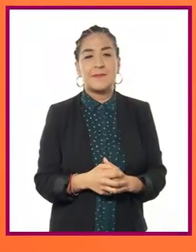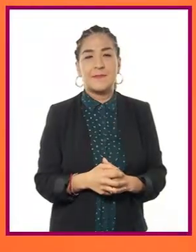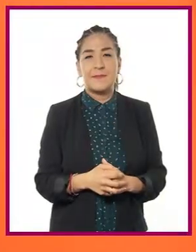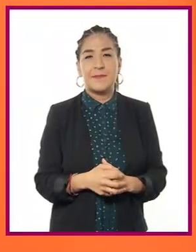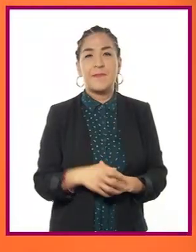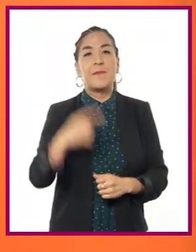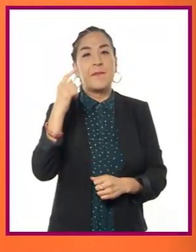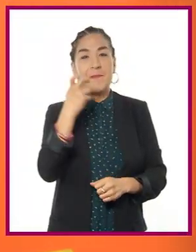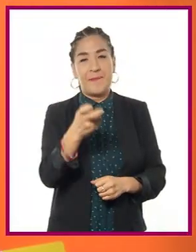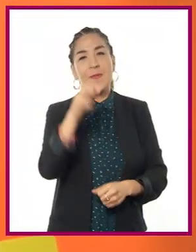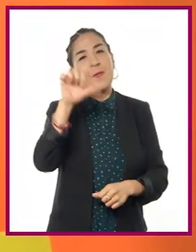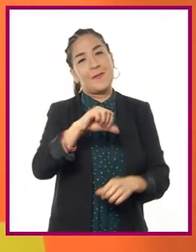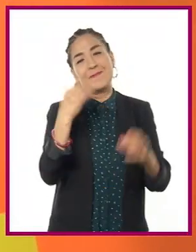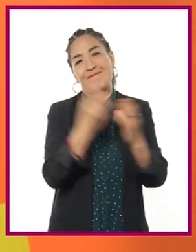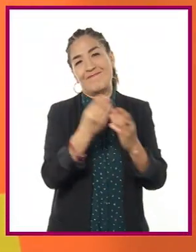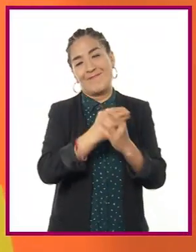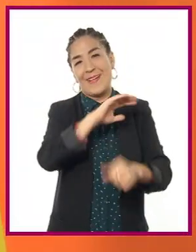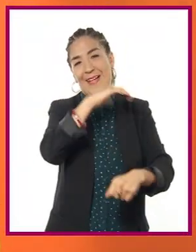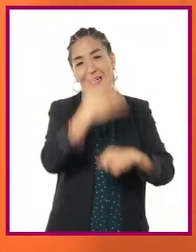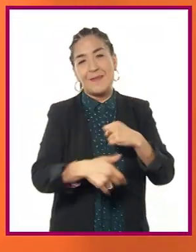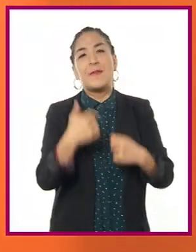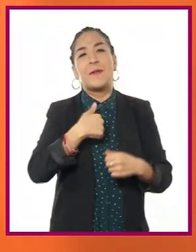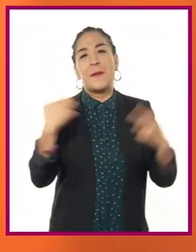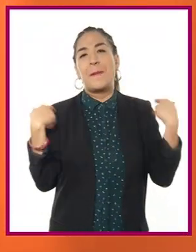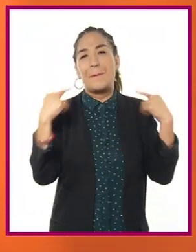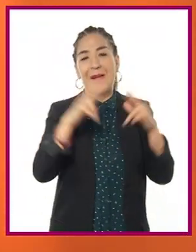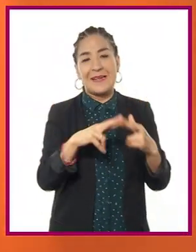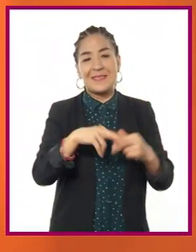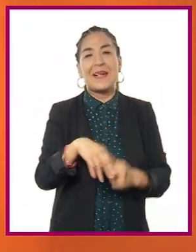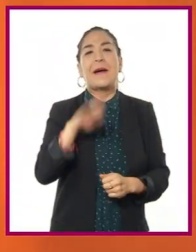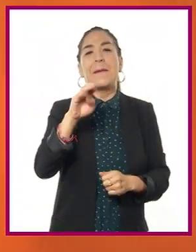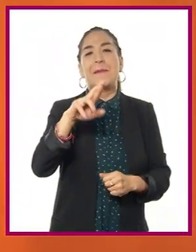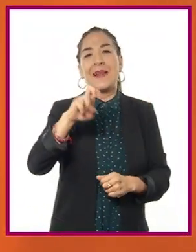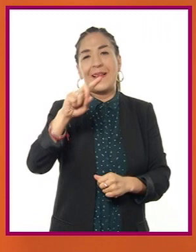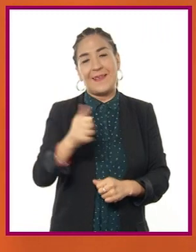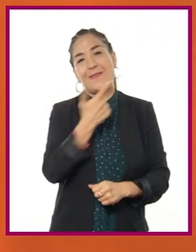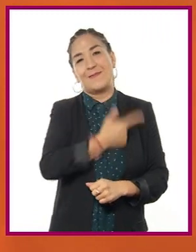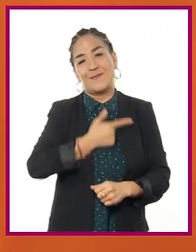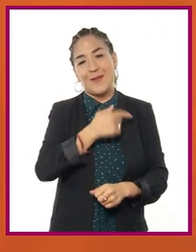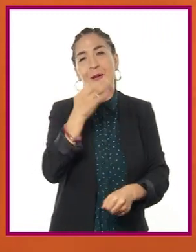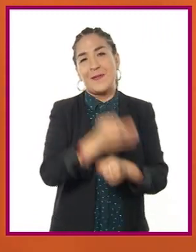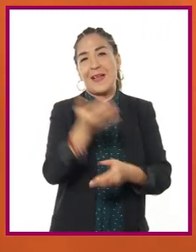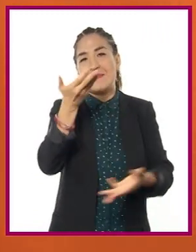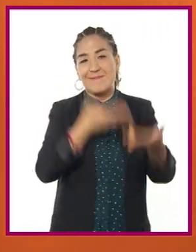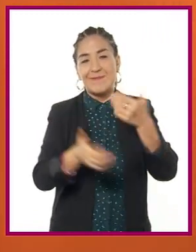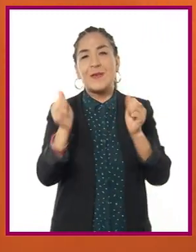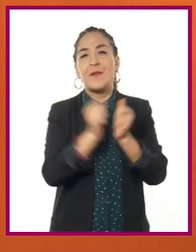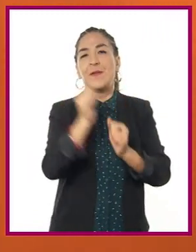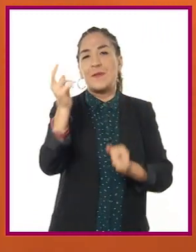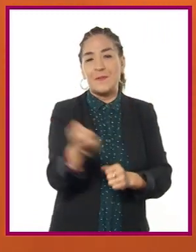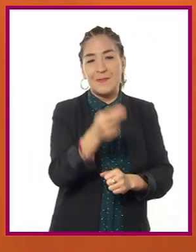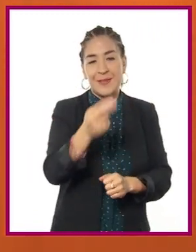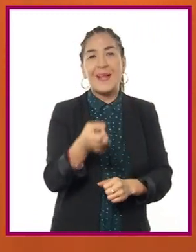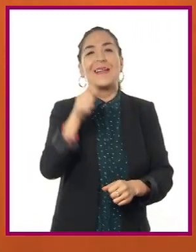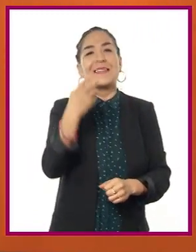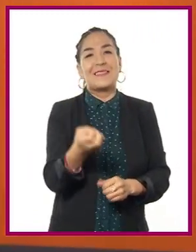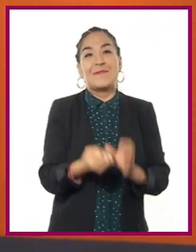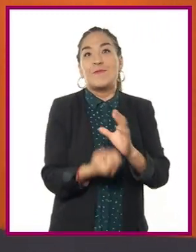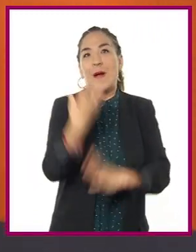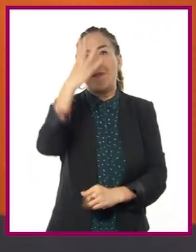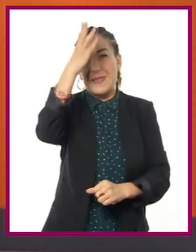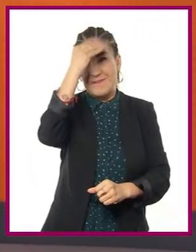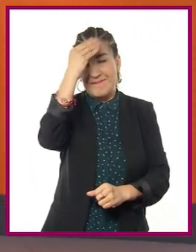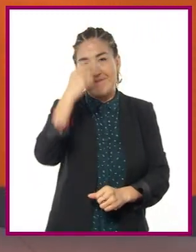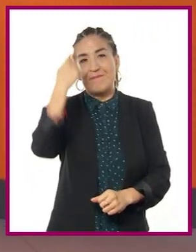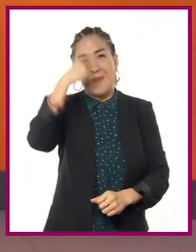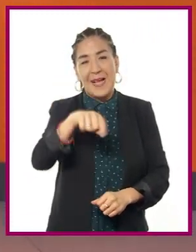La sesión ha concluido. Soy la maestra Brenda y fue un gusto compartir con ustedes nuevos conocimientos